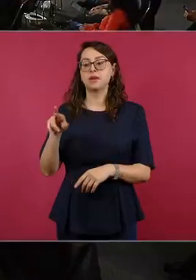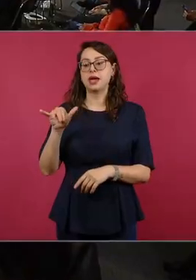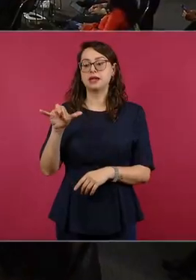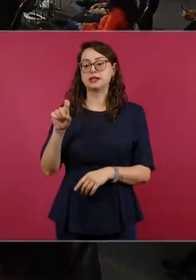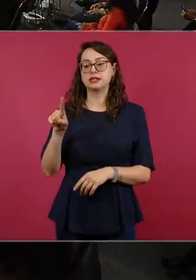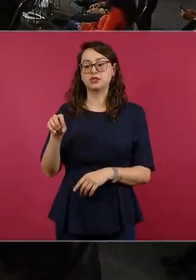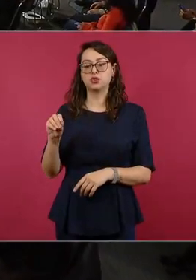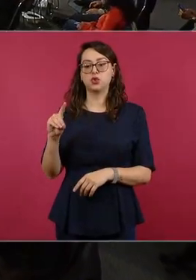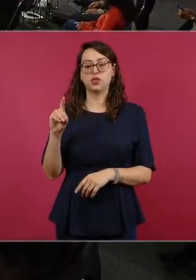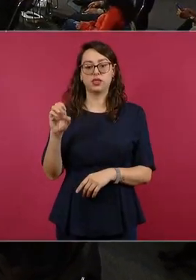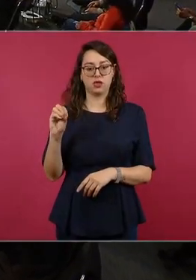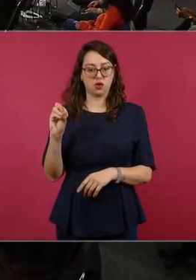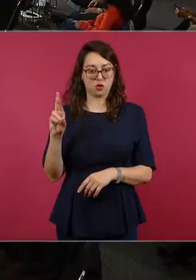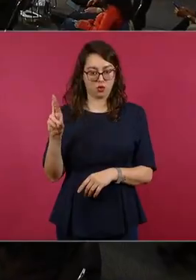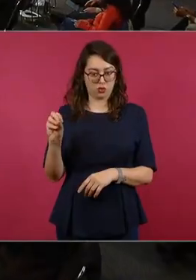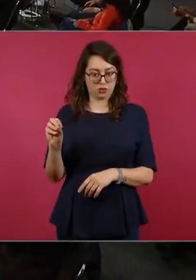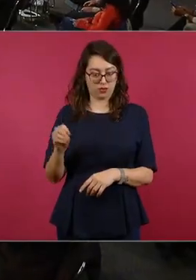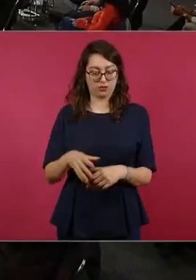puentes